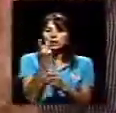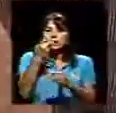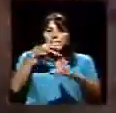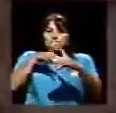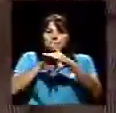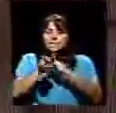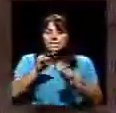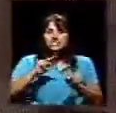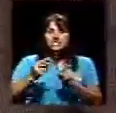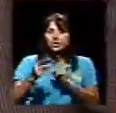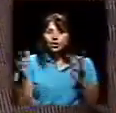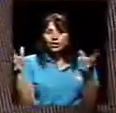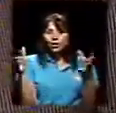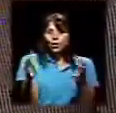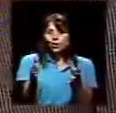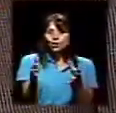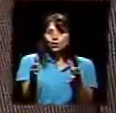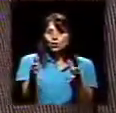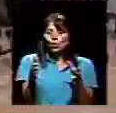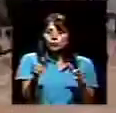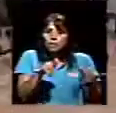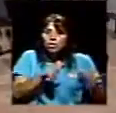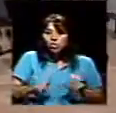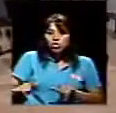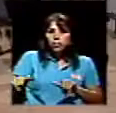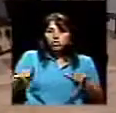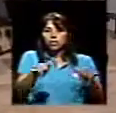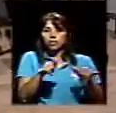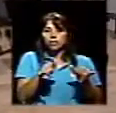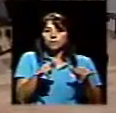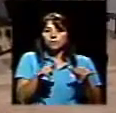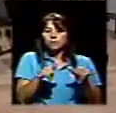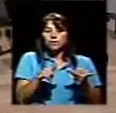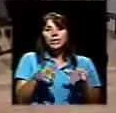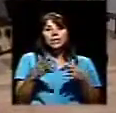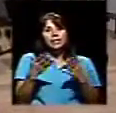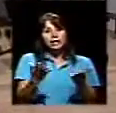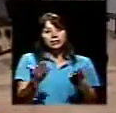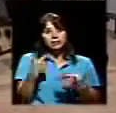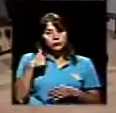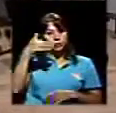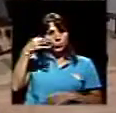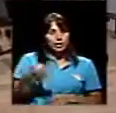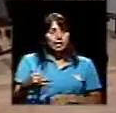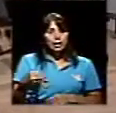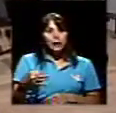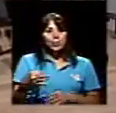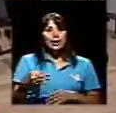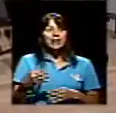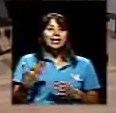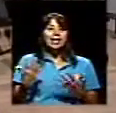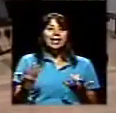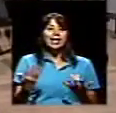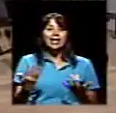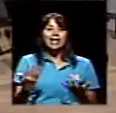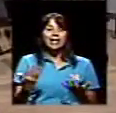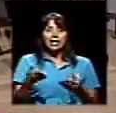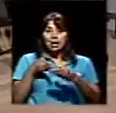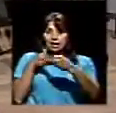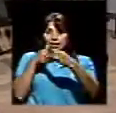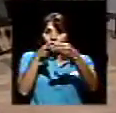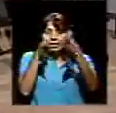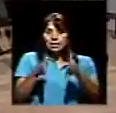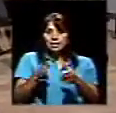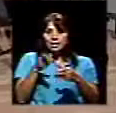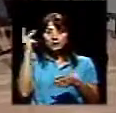y esa visión de coincidencia. Y en ese sentido es que precisamente creo que la participación de líderes